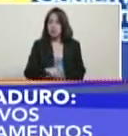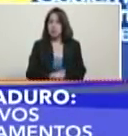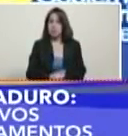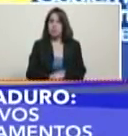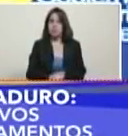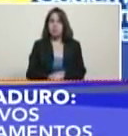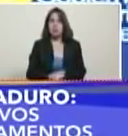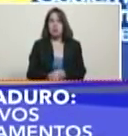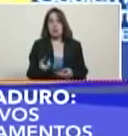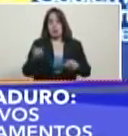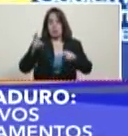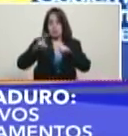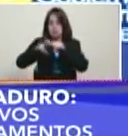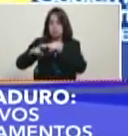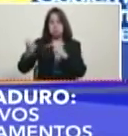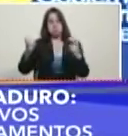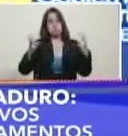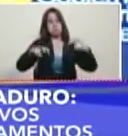para acá.